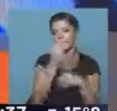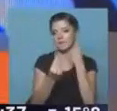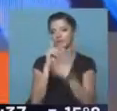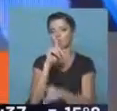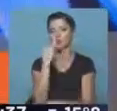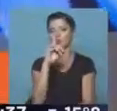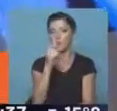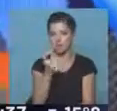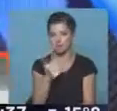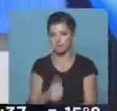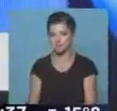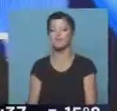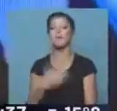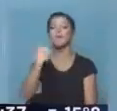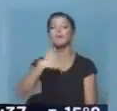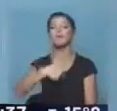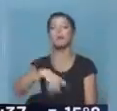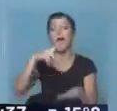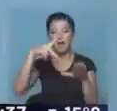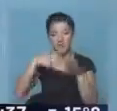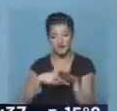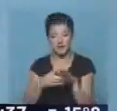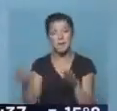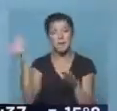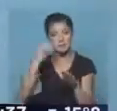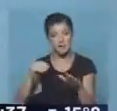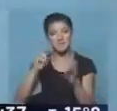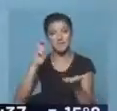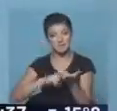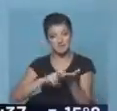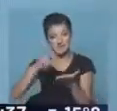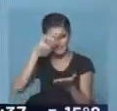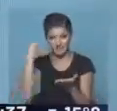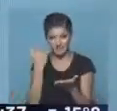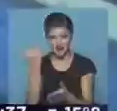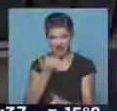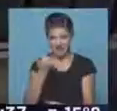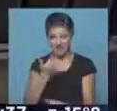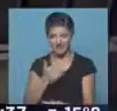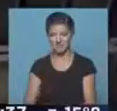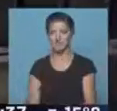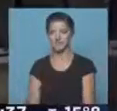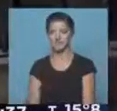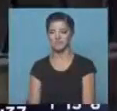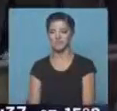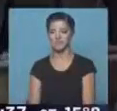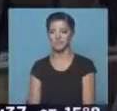Nos estamos yendo a un nuevo corte, todavía tenemos más noticias internacionales para compartir.